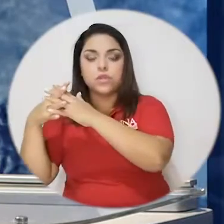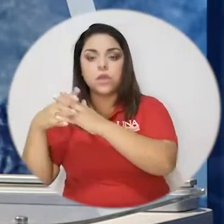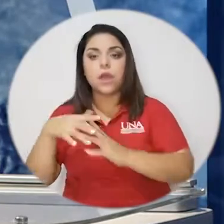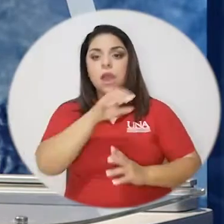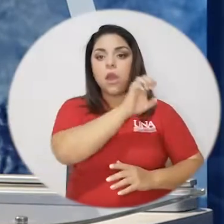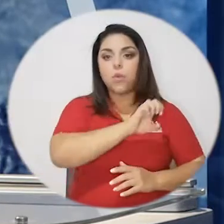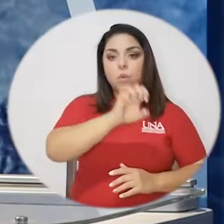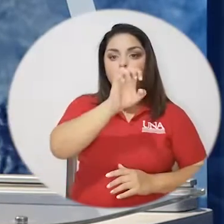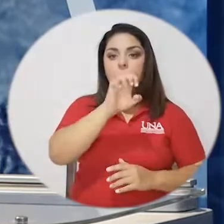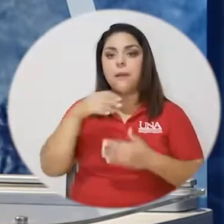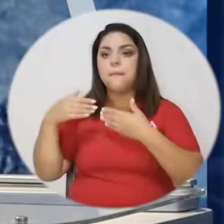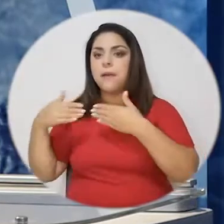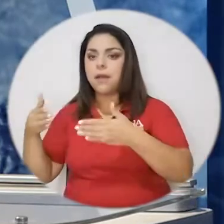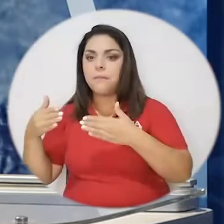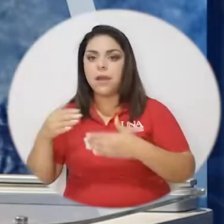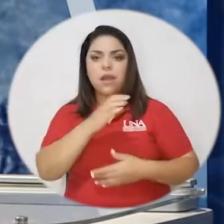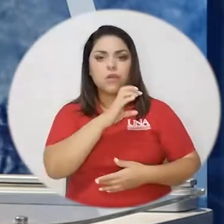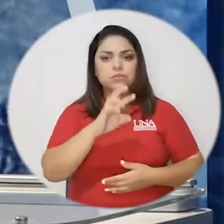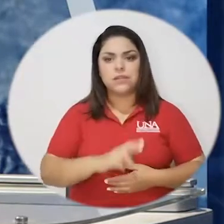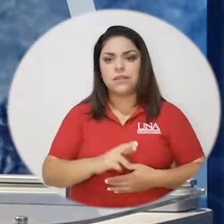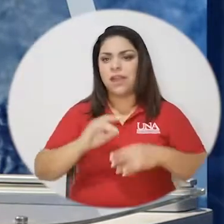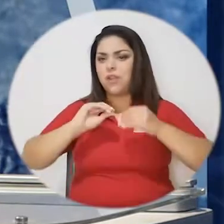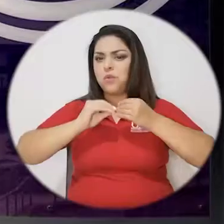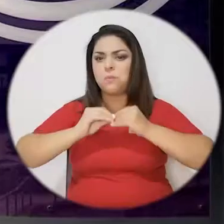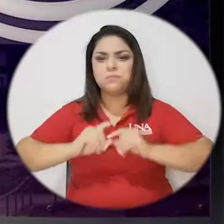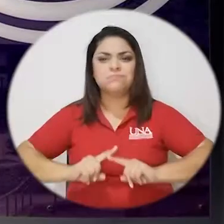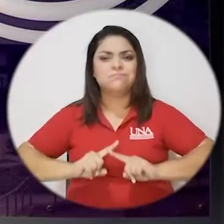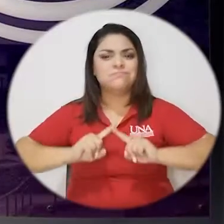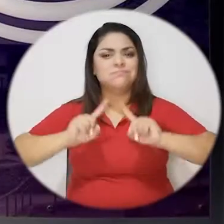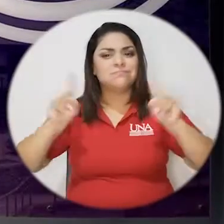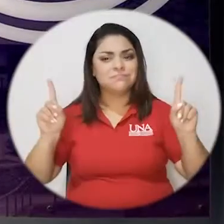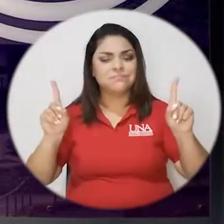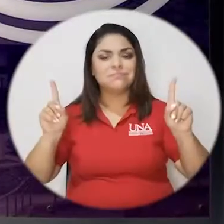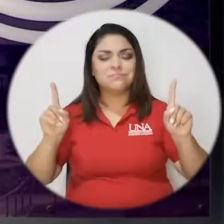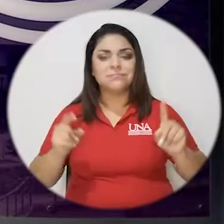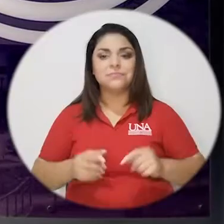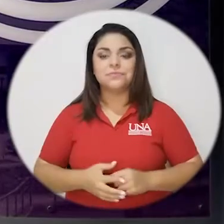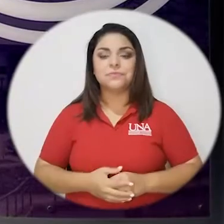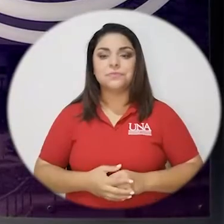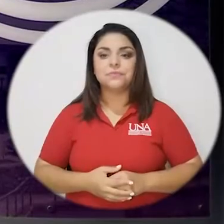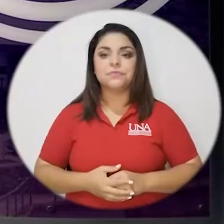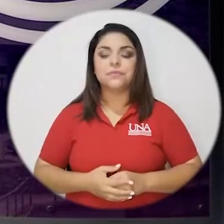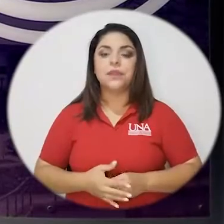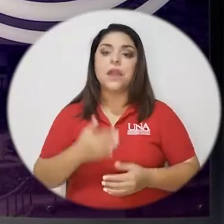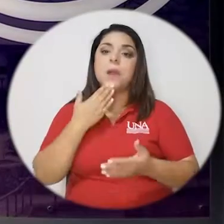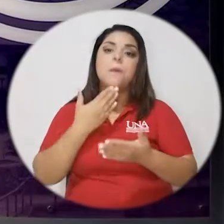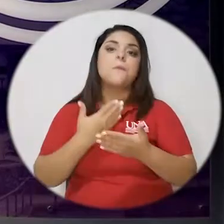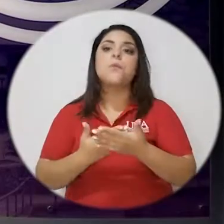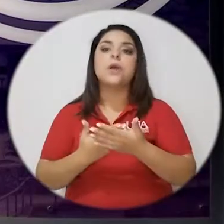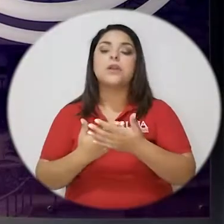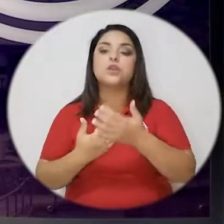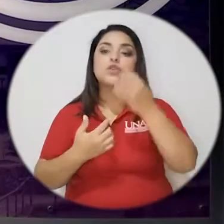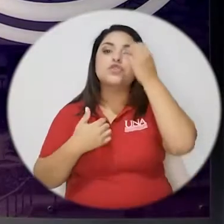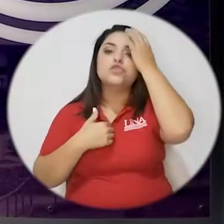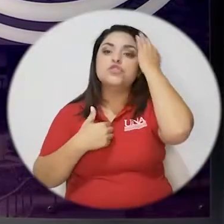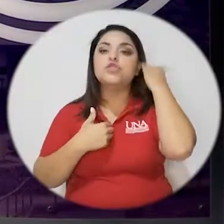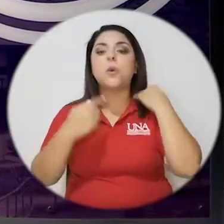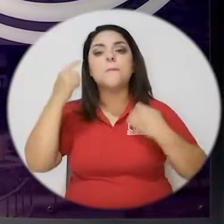Costa Rica, o sea, los números son abismales, la diferencia. Bueno, yo soy del criterio